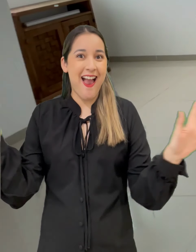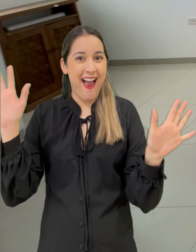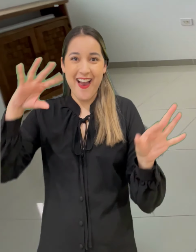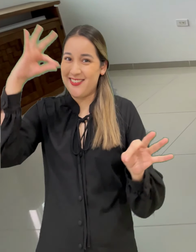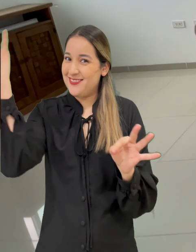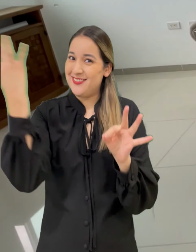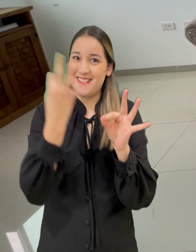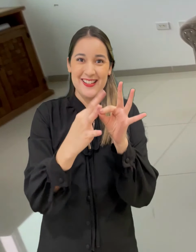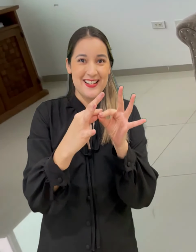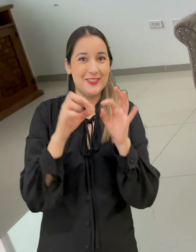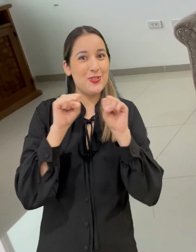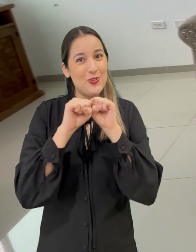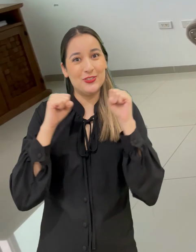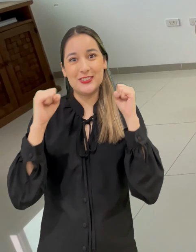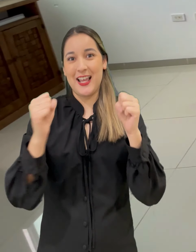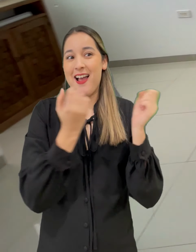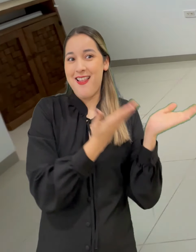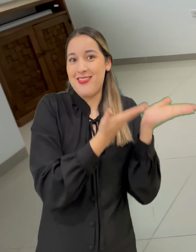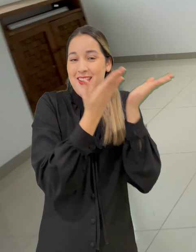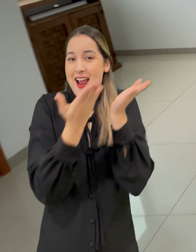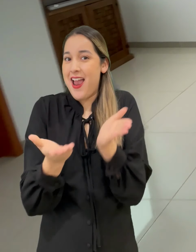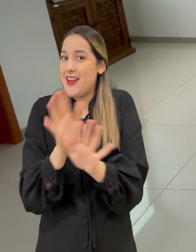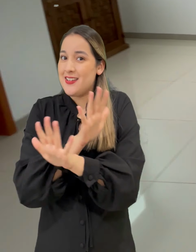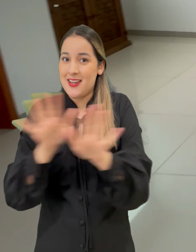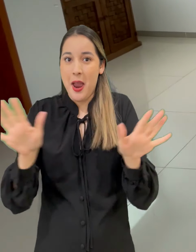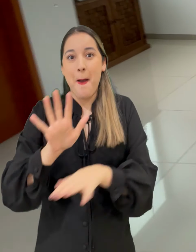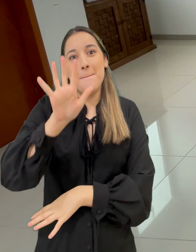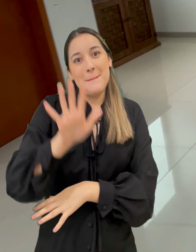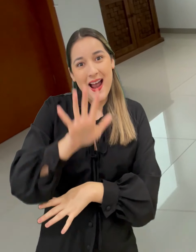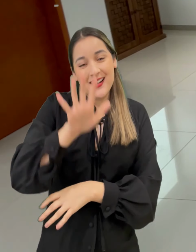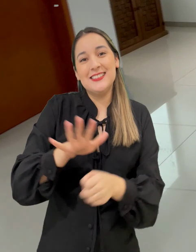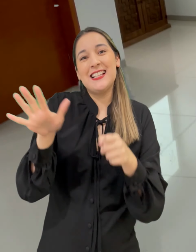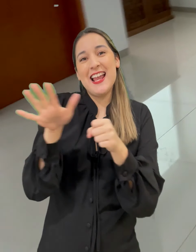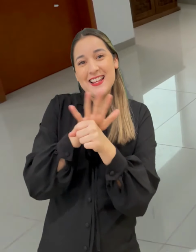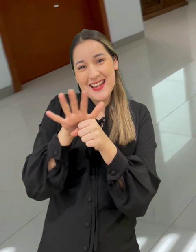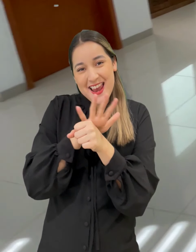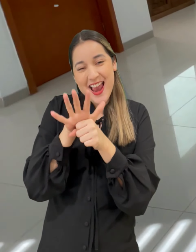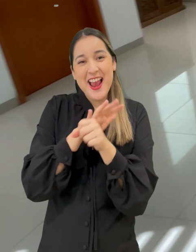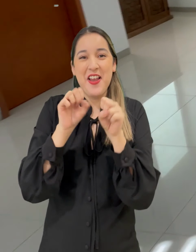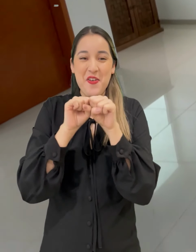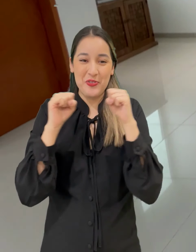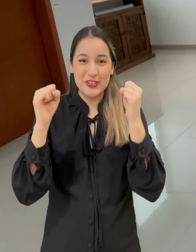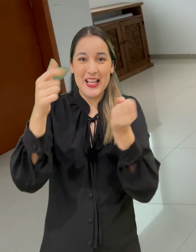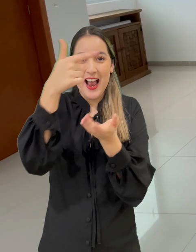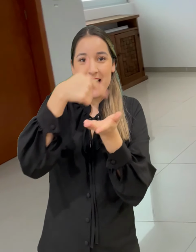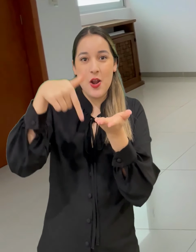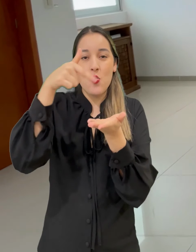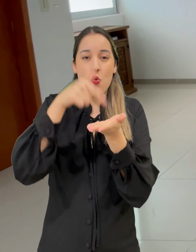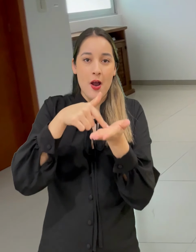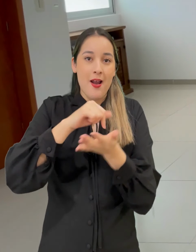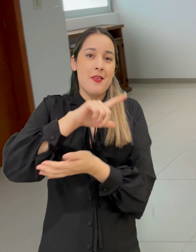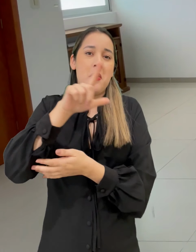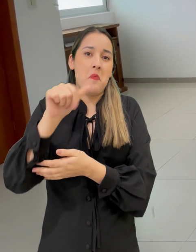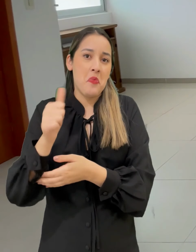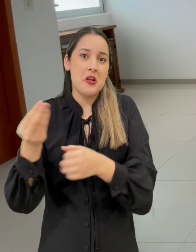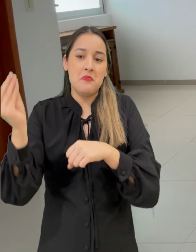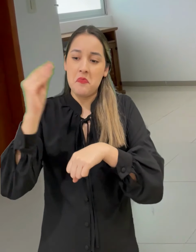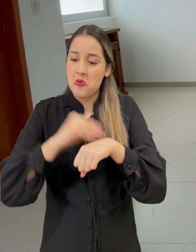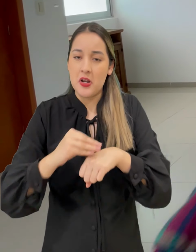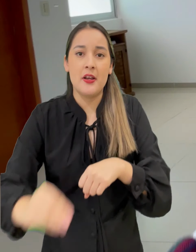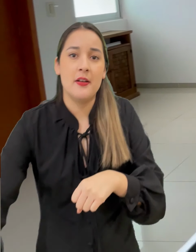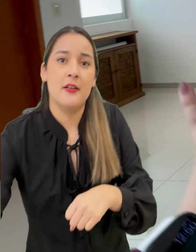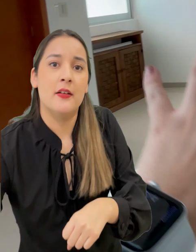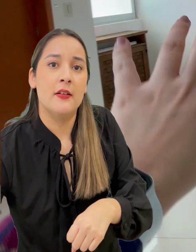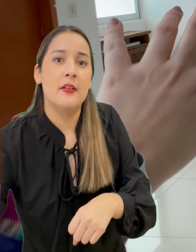y listo ya quedó la sala ya se mira un poquito más lleno pues ya después iremos viendo